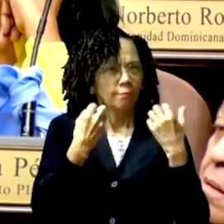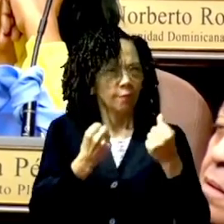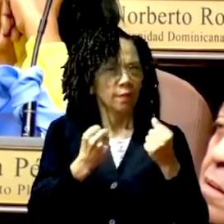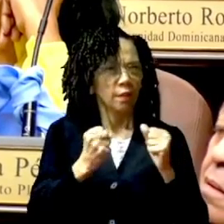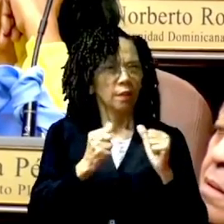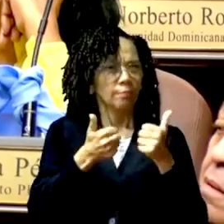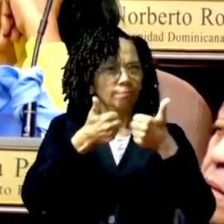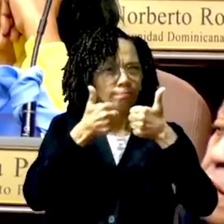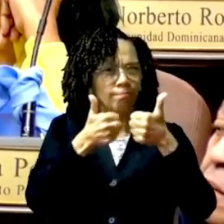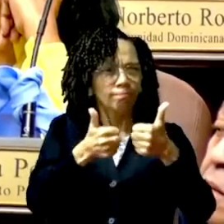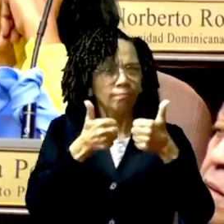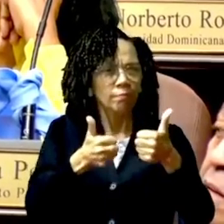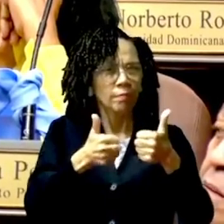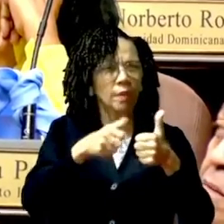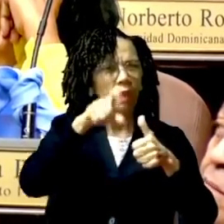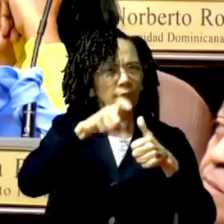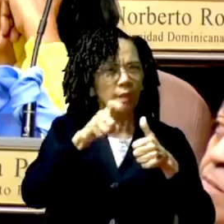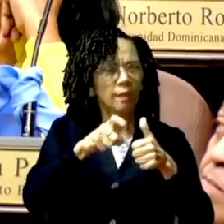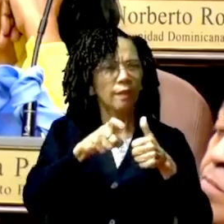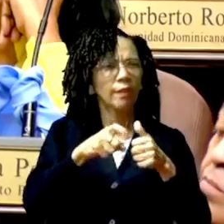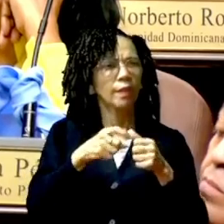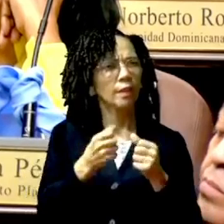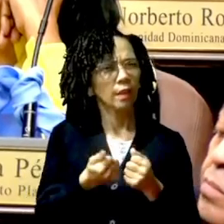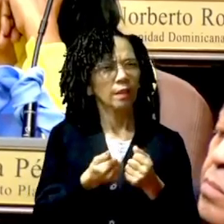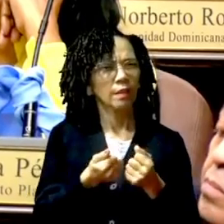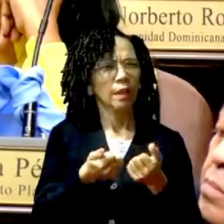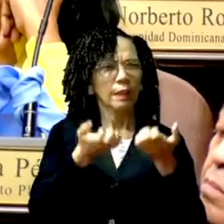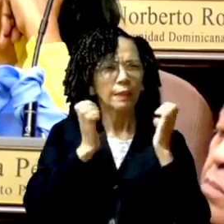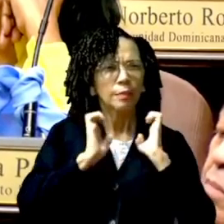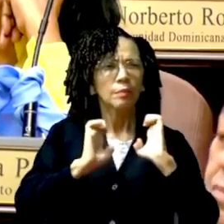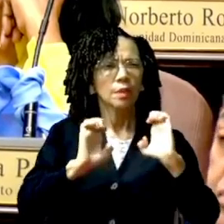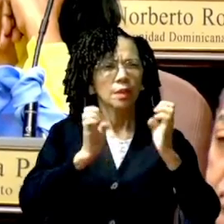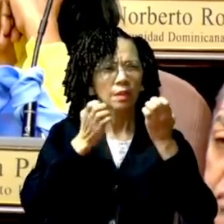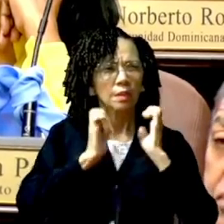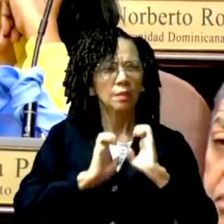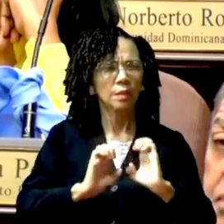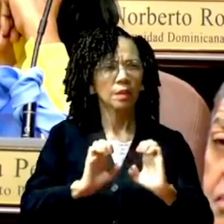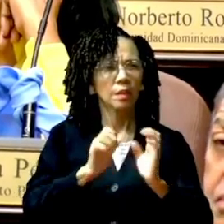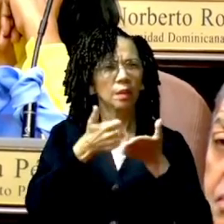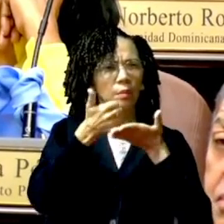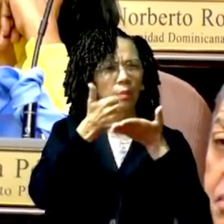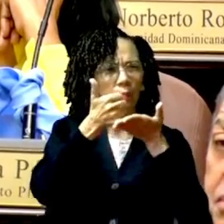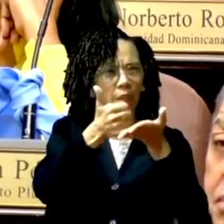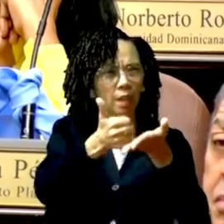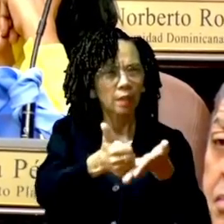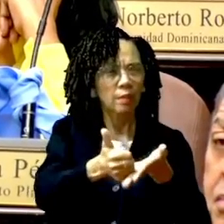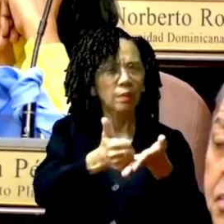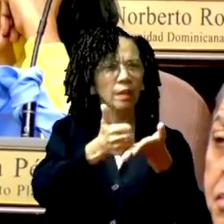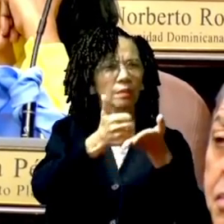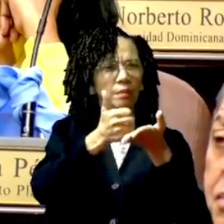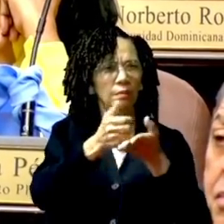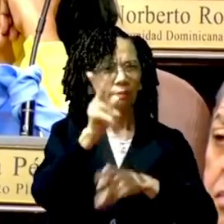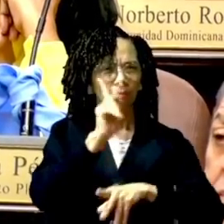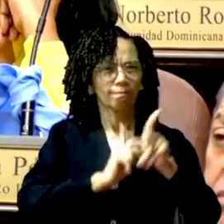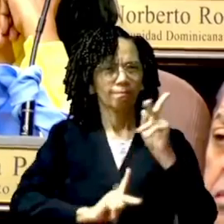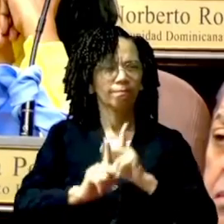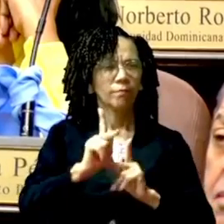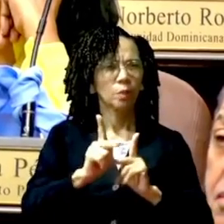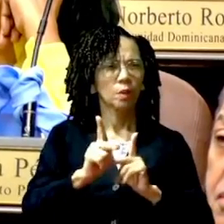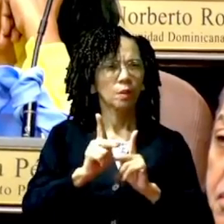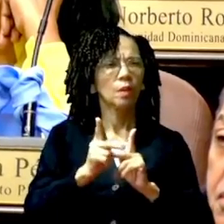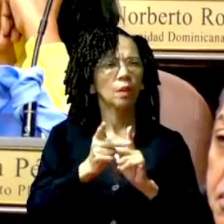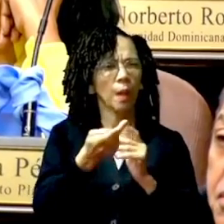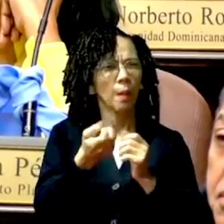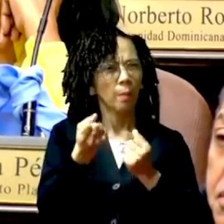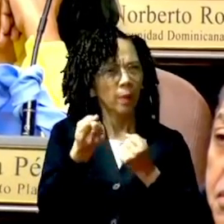2019-2022 y que debe ser el instrumento que sirva para articular las políticas públicas que vayan en